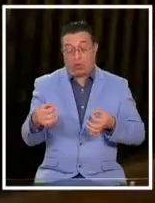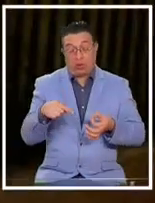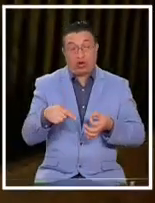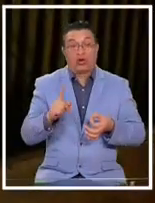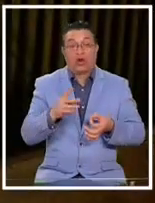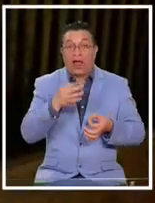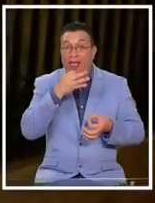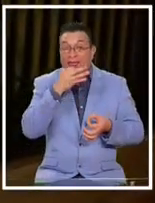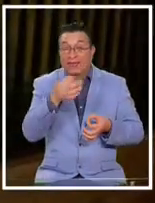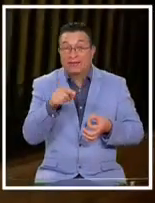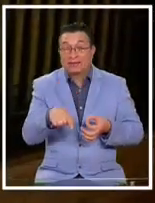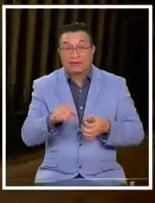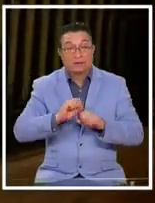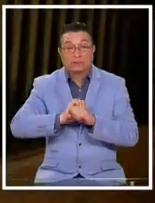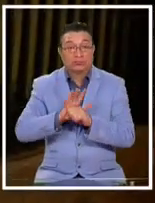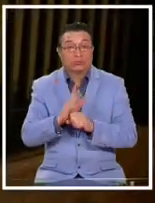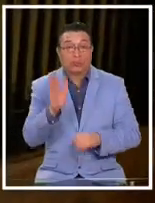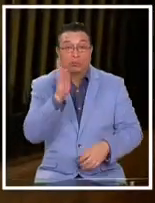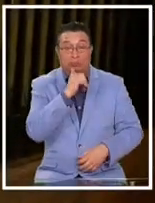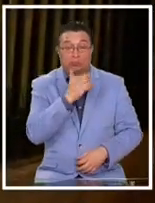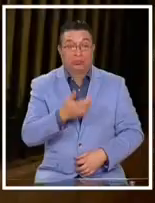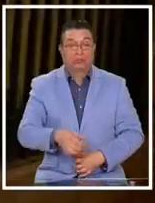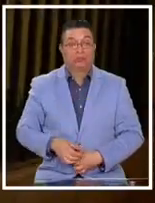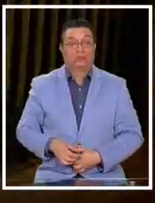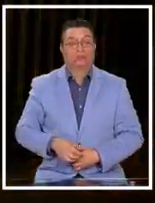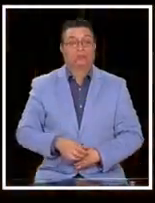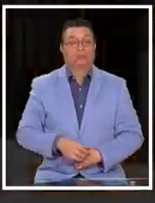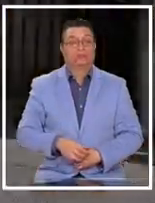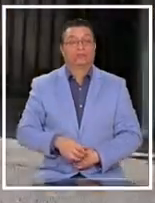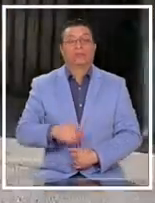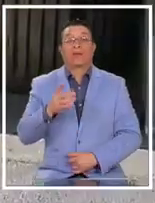nada dice que estuviese afectada por COVID. Comentan